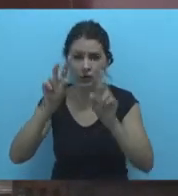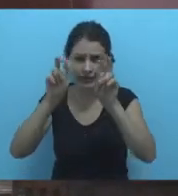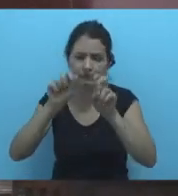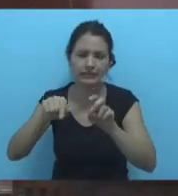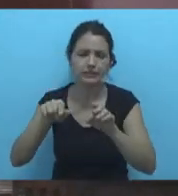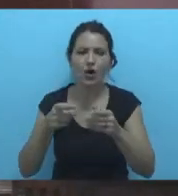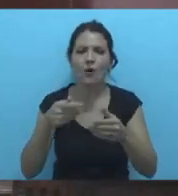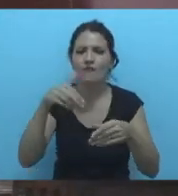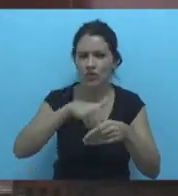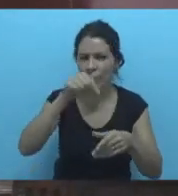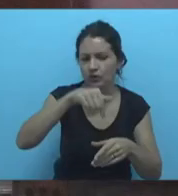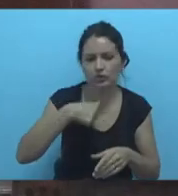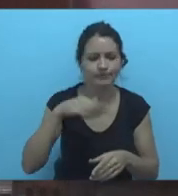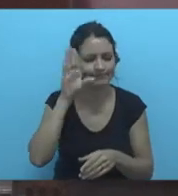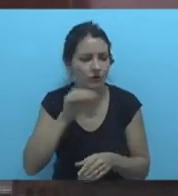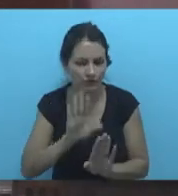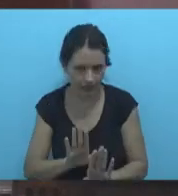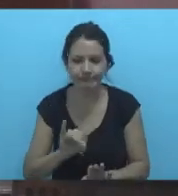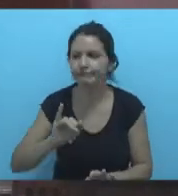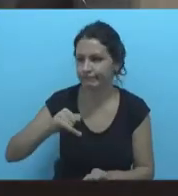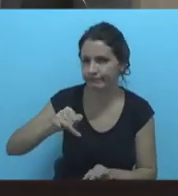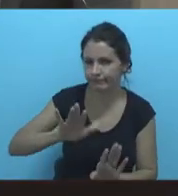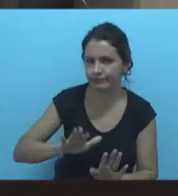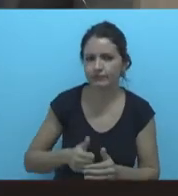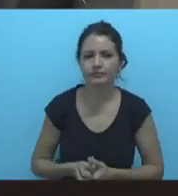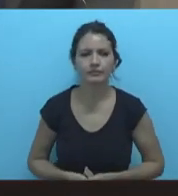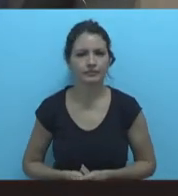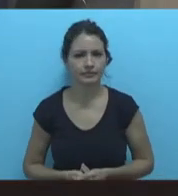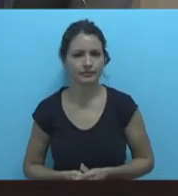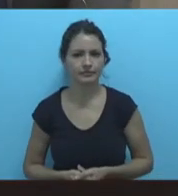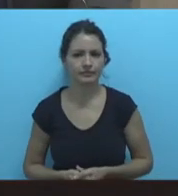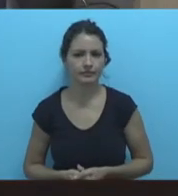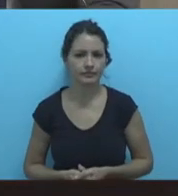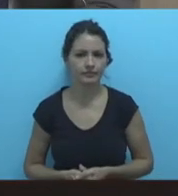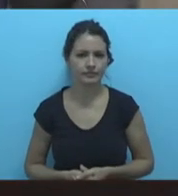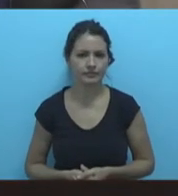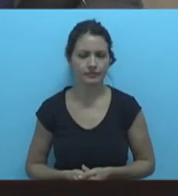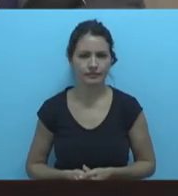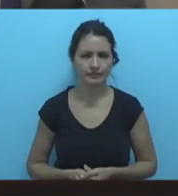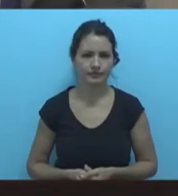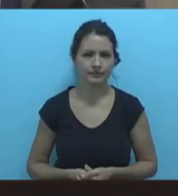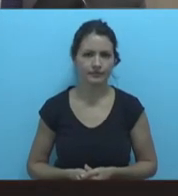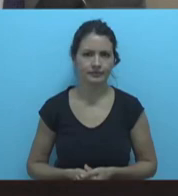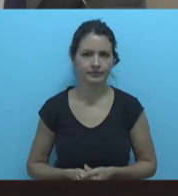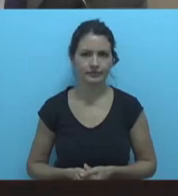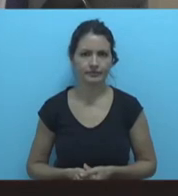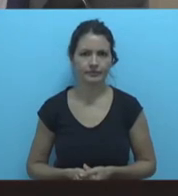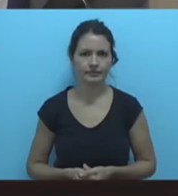Está, okay. Está parado. Listo, gracias. Diputado Olivera, se ve que estaba en otra.